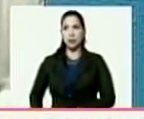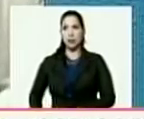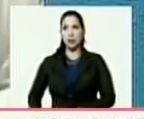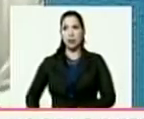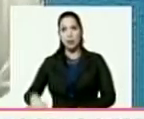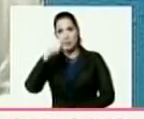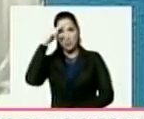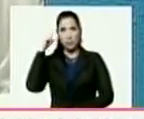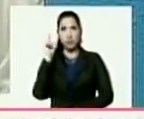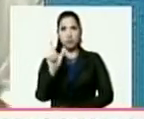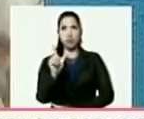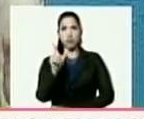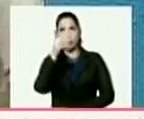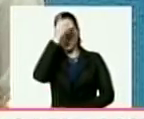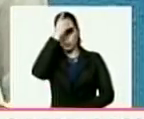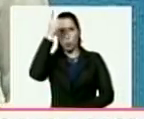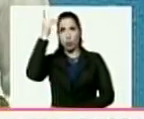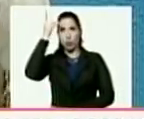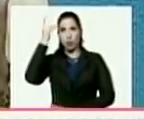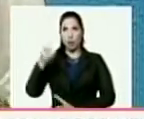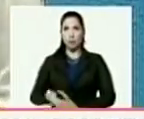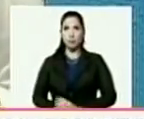de cabello